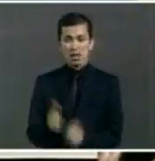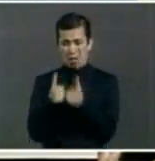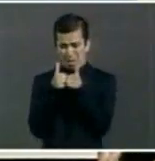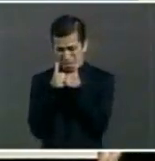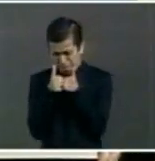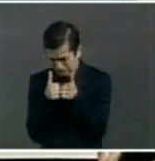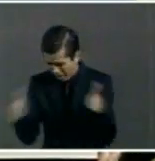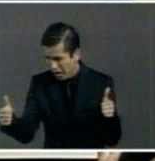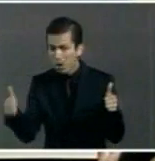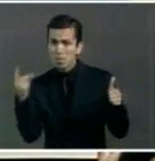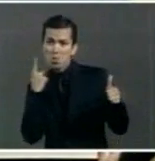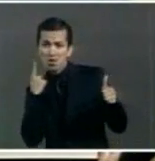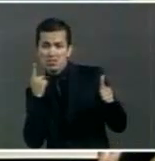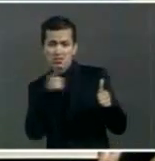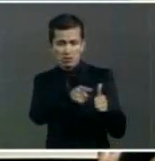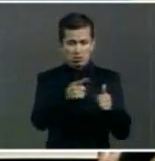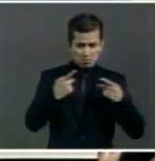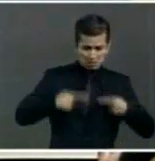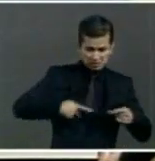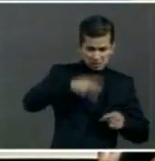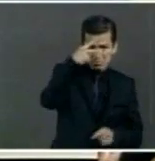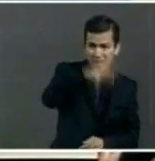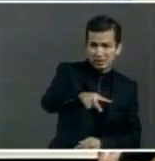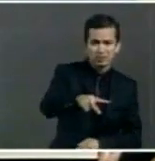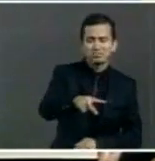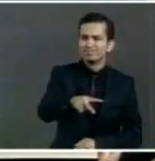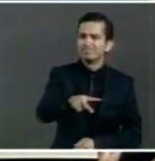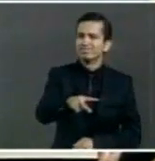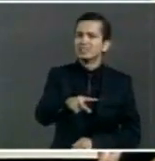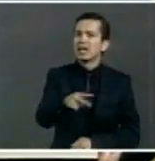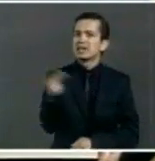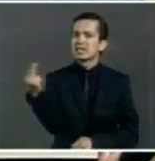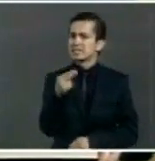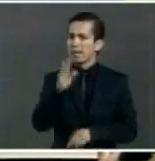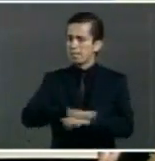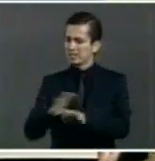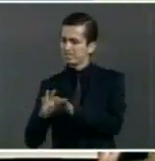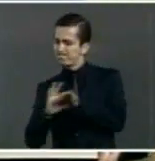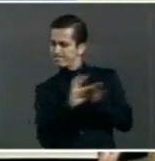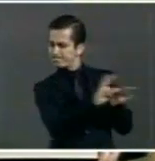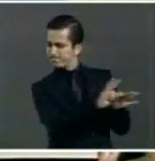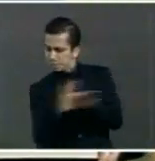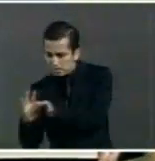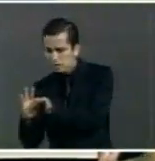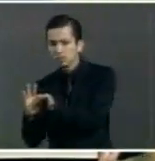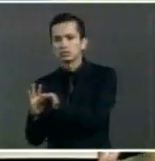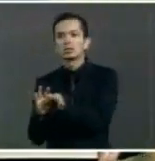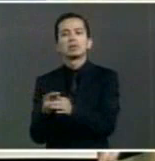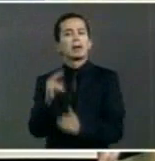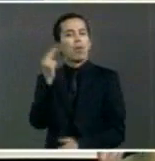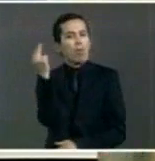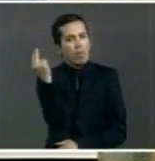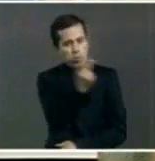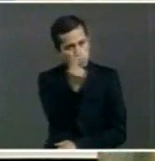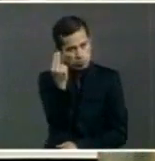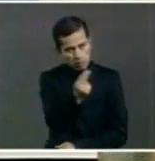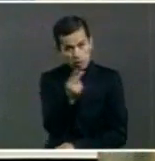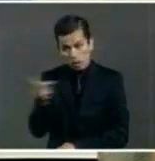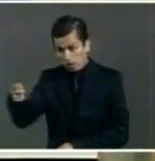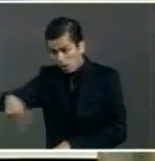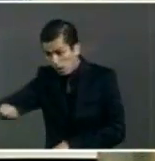políticos de los ciudadanos, hay acciones urgentes que emprender. Es indispensable que los actores